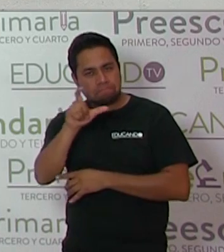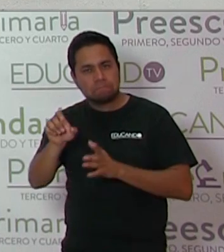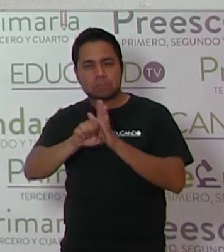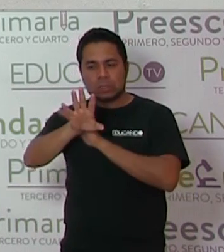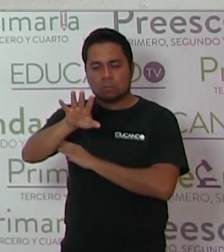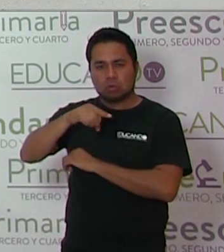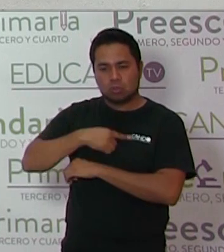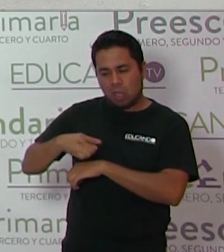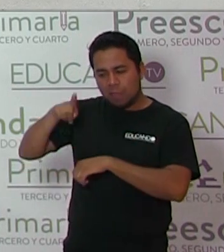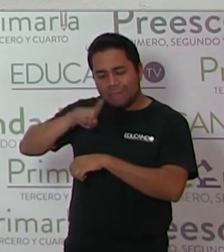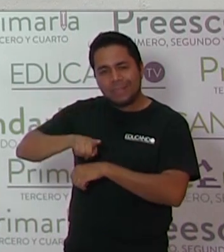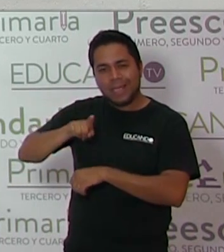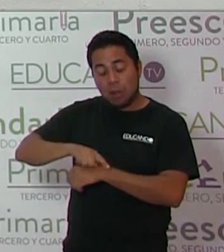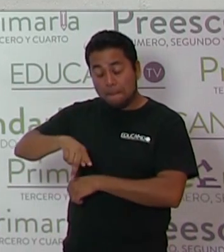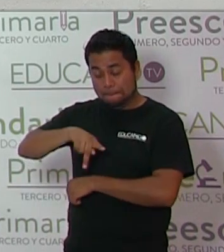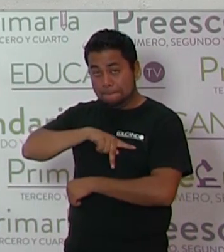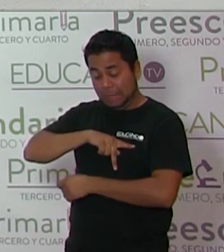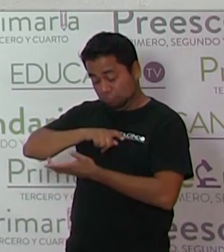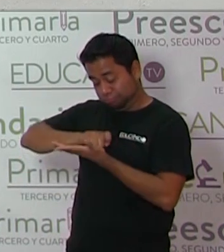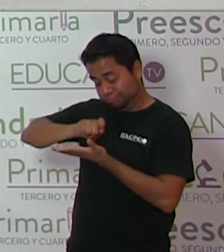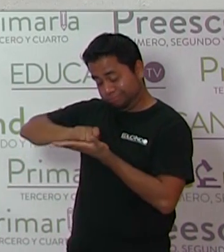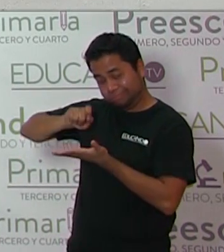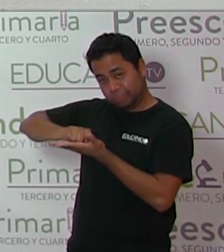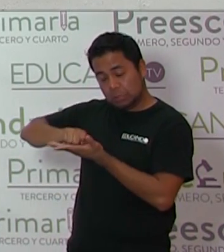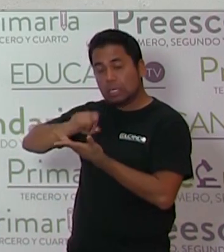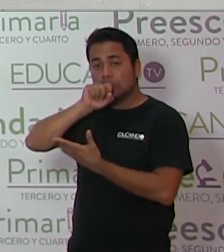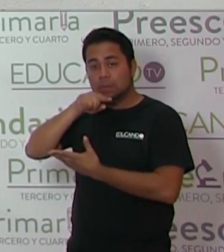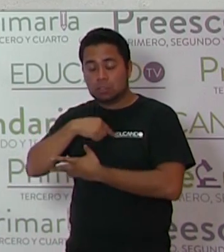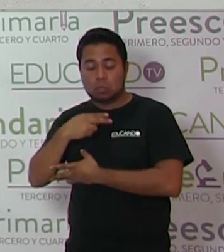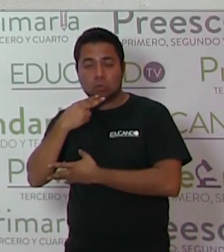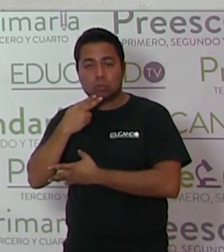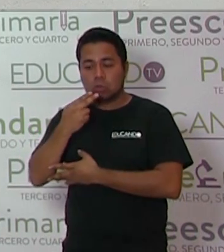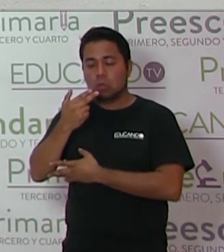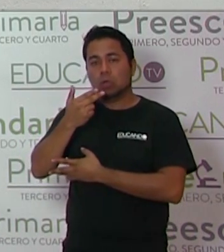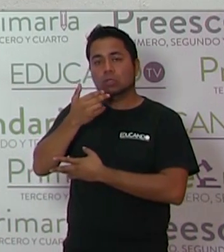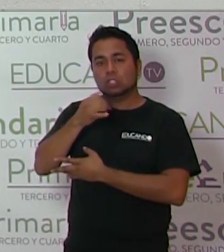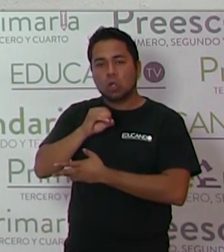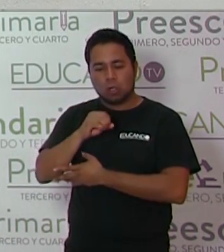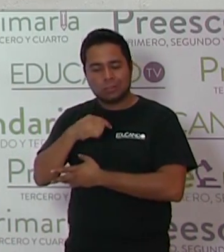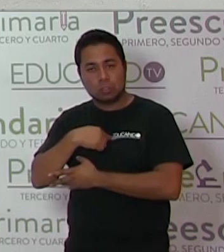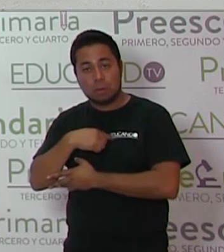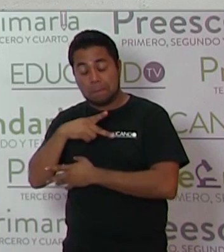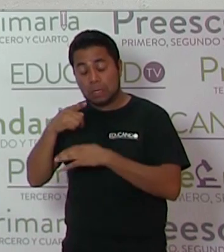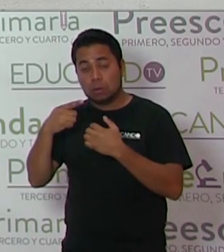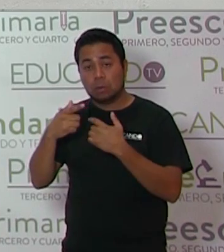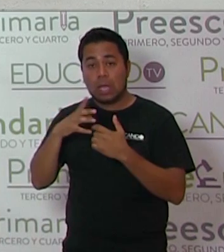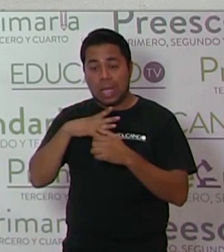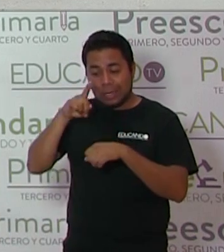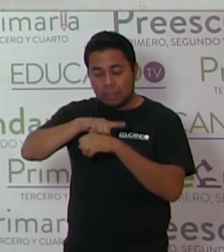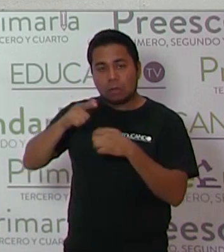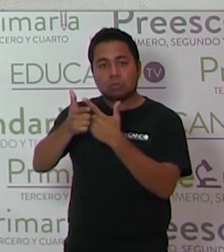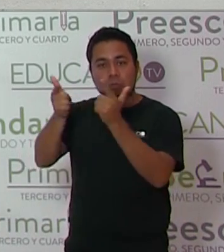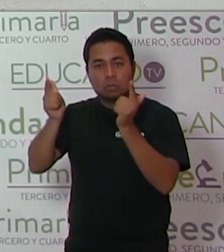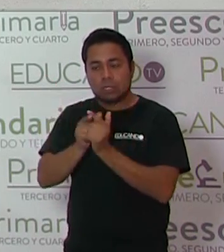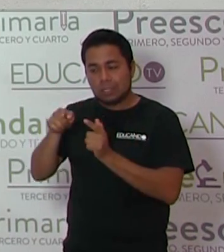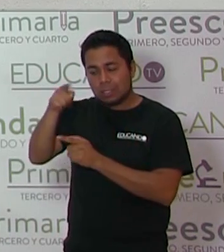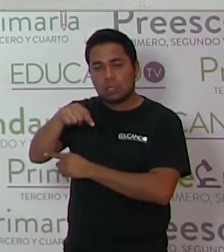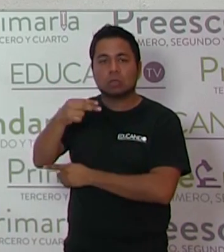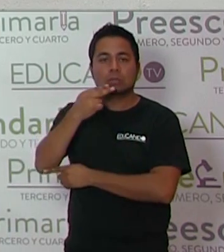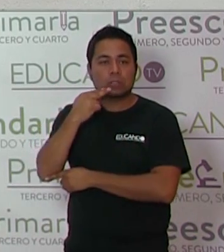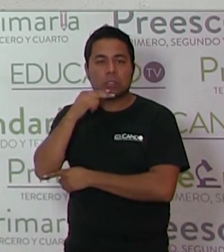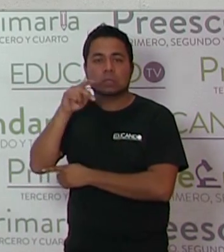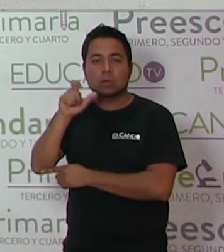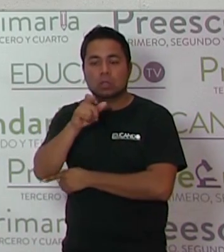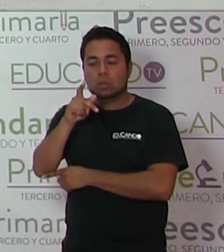Cuando hago un diario, que solamente es mío, también utilizo el pronombre yo. Pero hay diarios grupales que utilizan